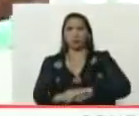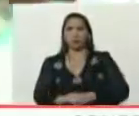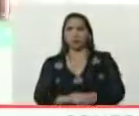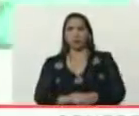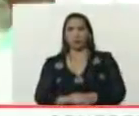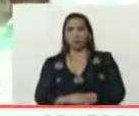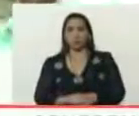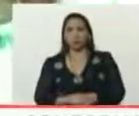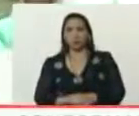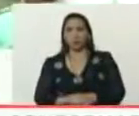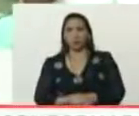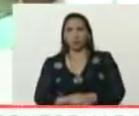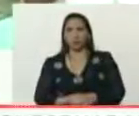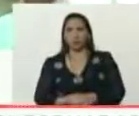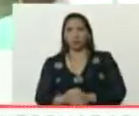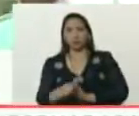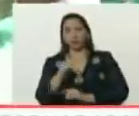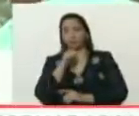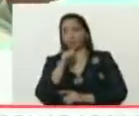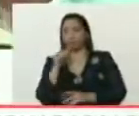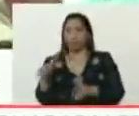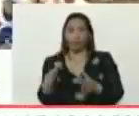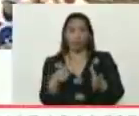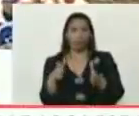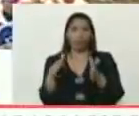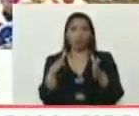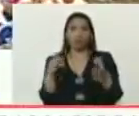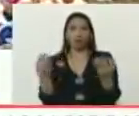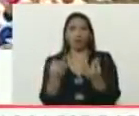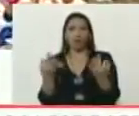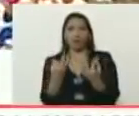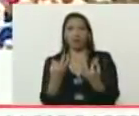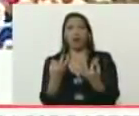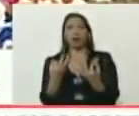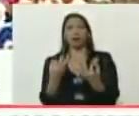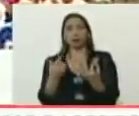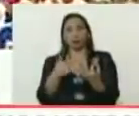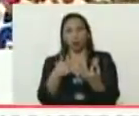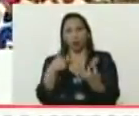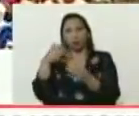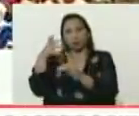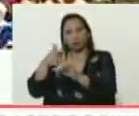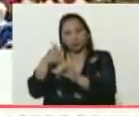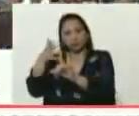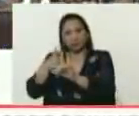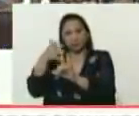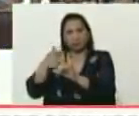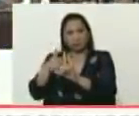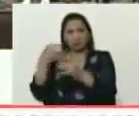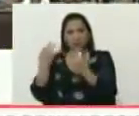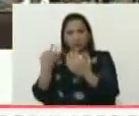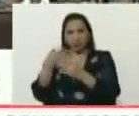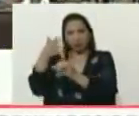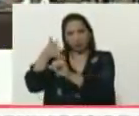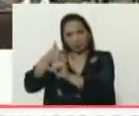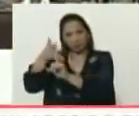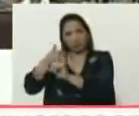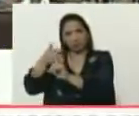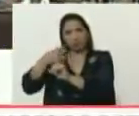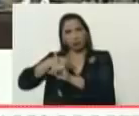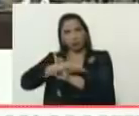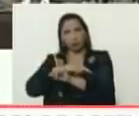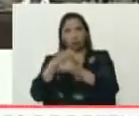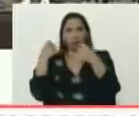Ay, van por muy mal camino. Muy mal camino. En verdad es una recomendación. En verdad es una recomendación. Nosotros nos